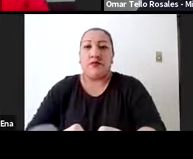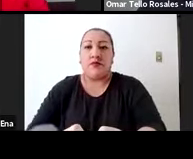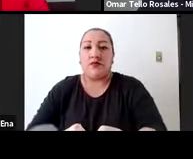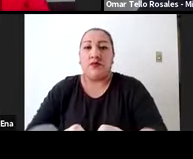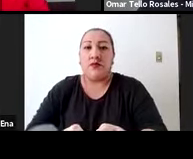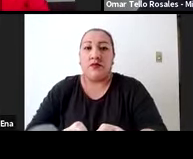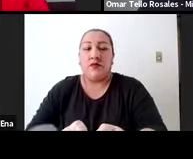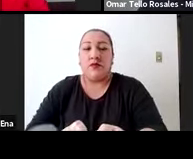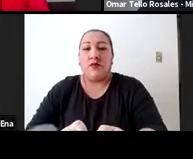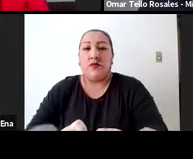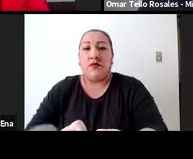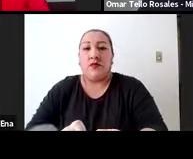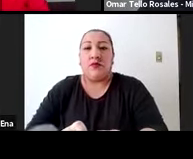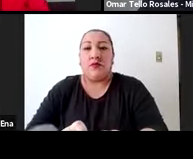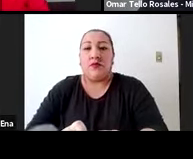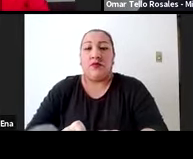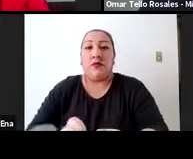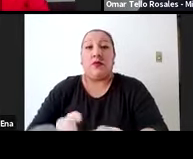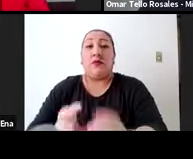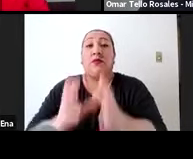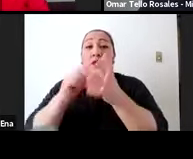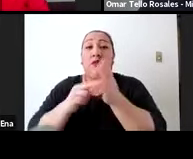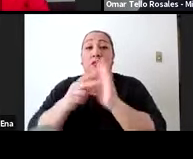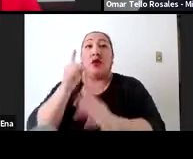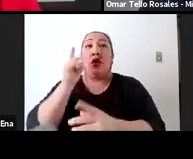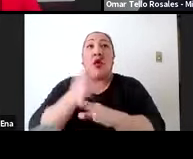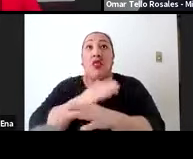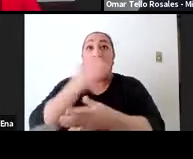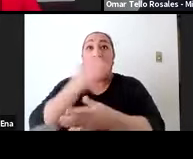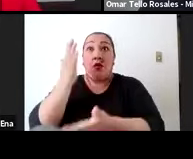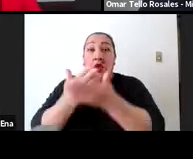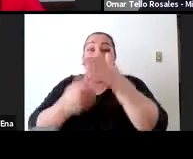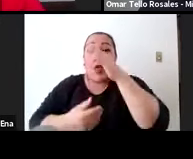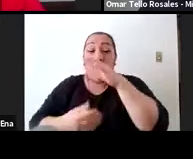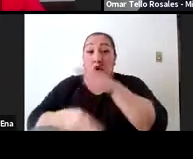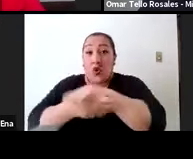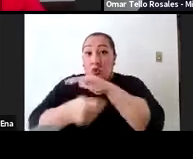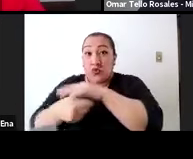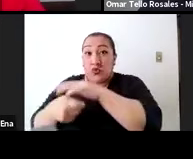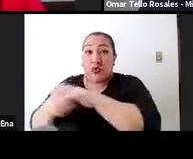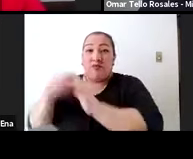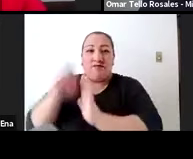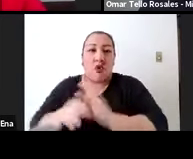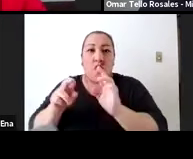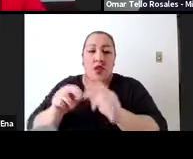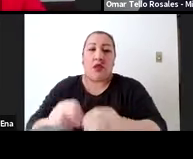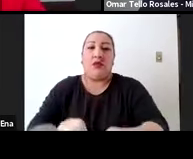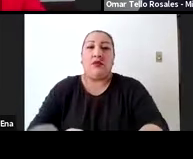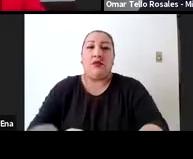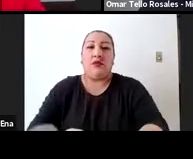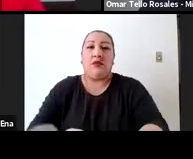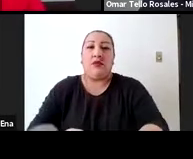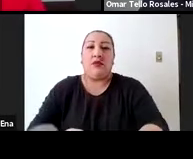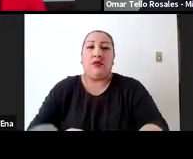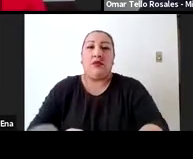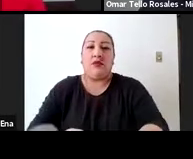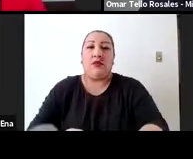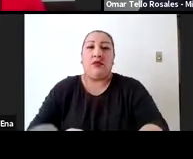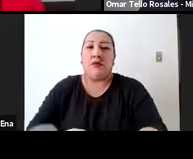a aquellos hechos de corrupción para que sean sancionados inmediatamente. Por eso que nuestro control posterior, como servicio de control